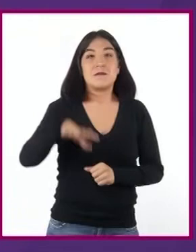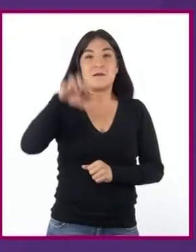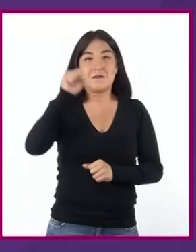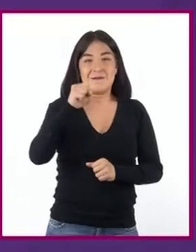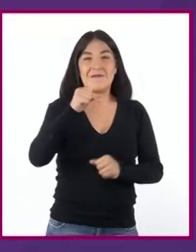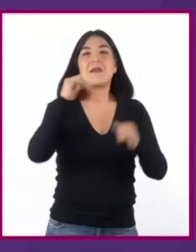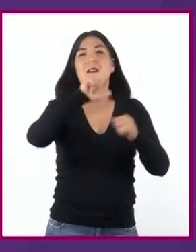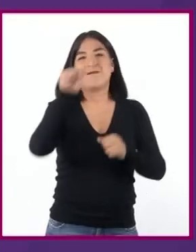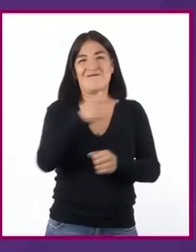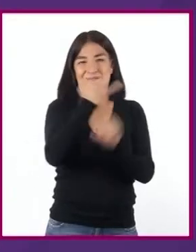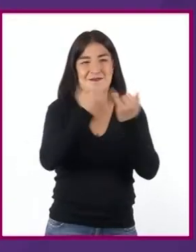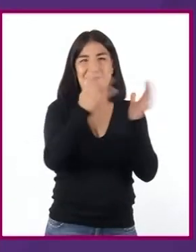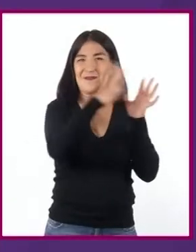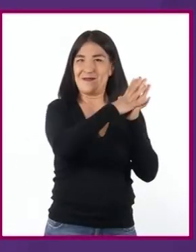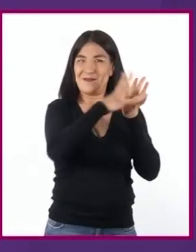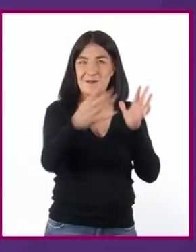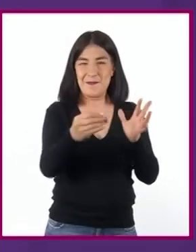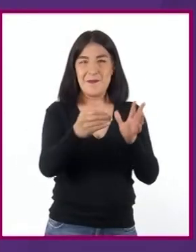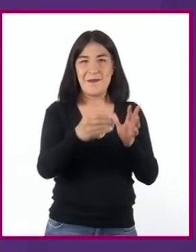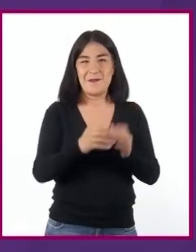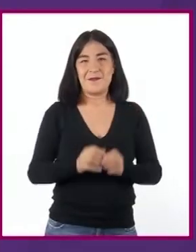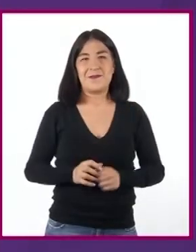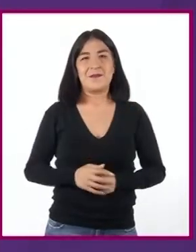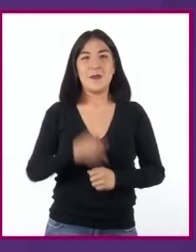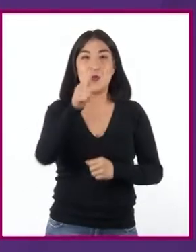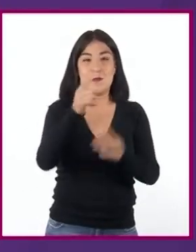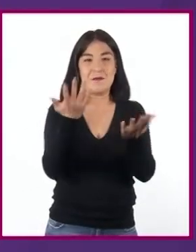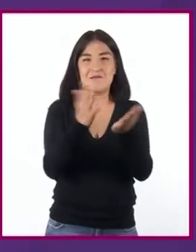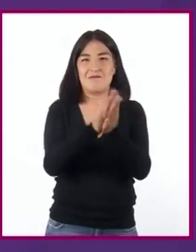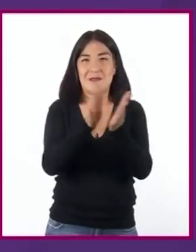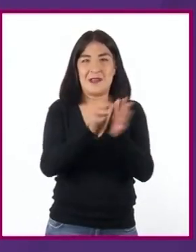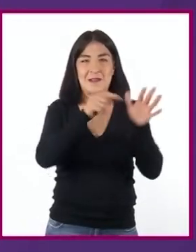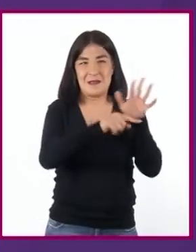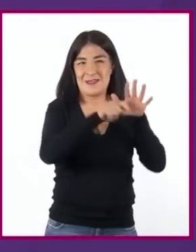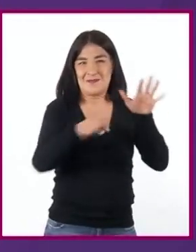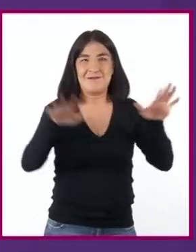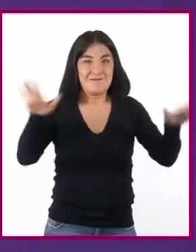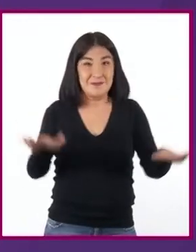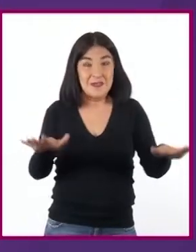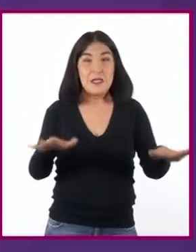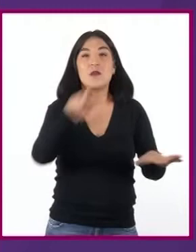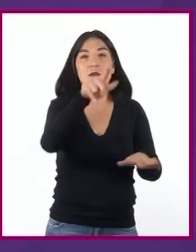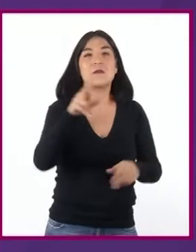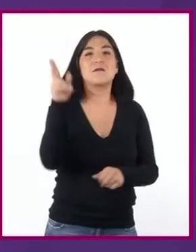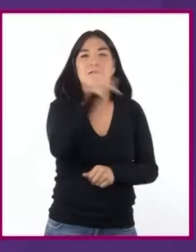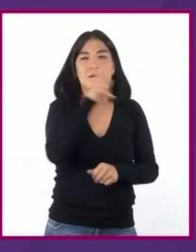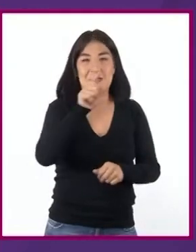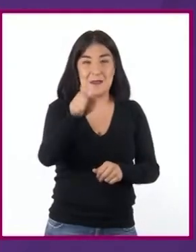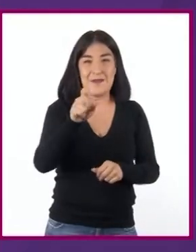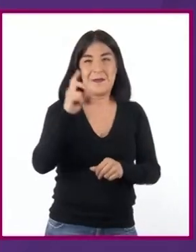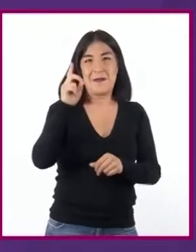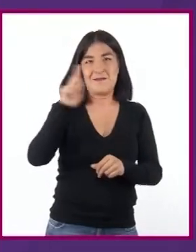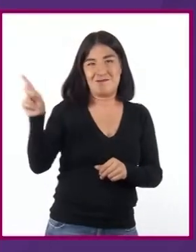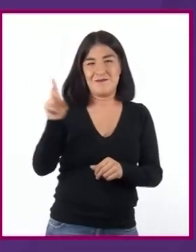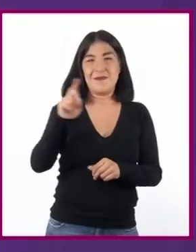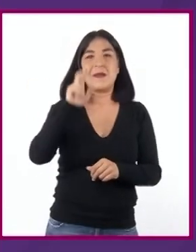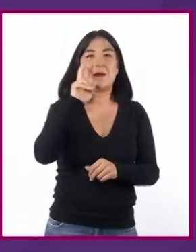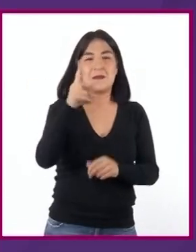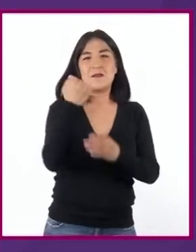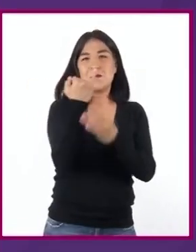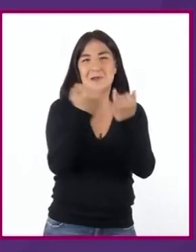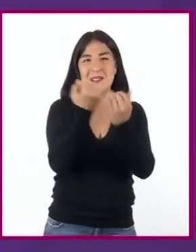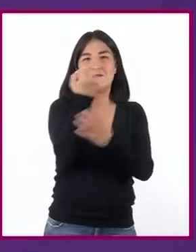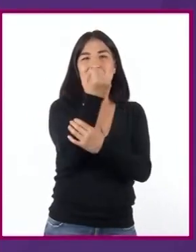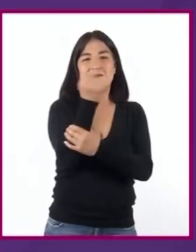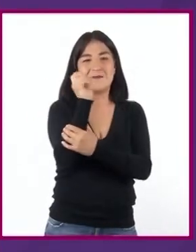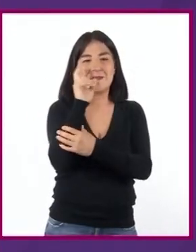los brazos con las palmas hacia abajo y exhalas girando el pie derecho 90 grados hacia la derecha